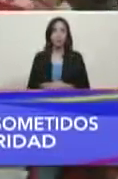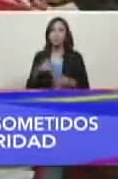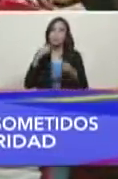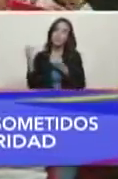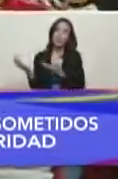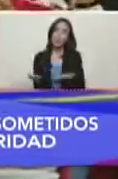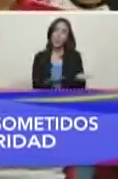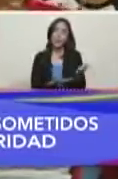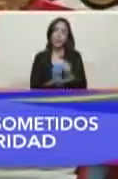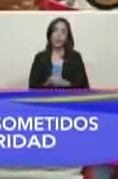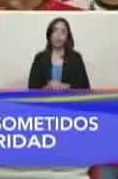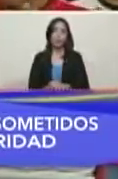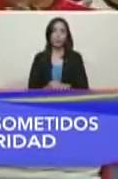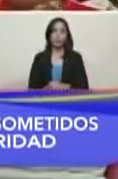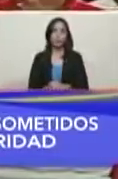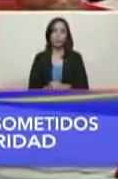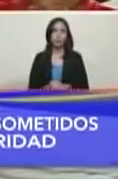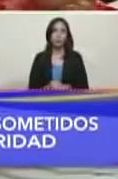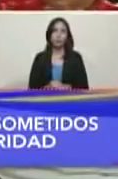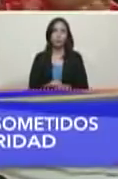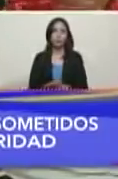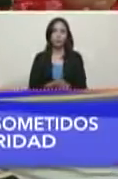Bienvenidos.